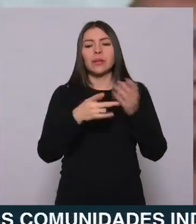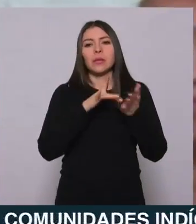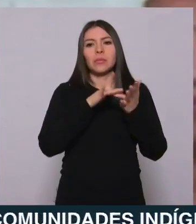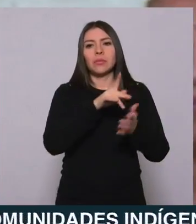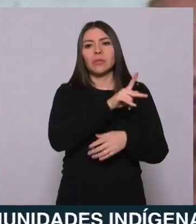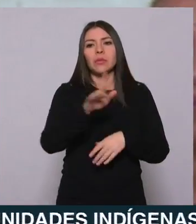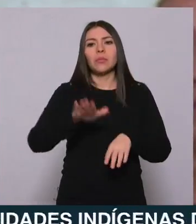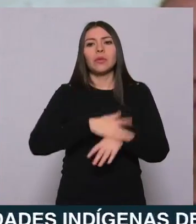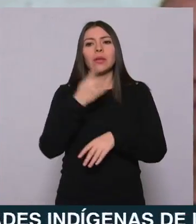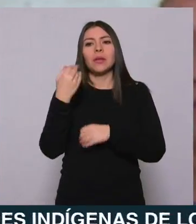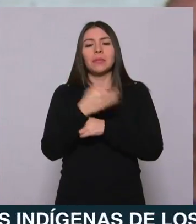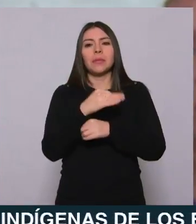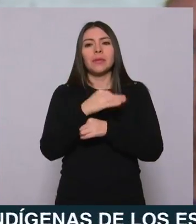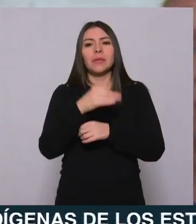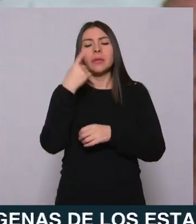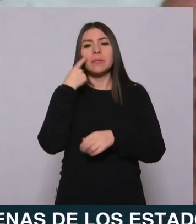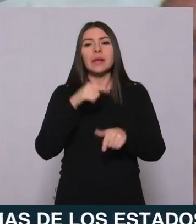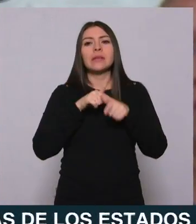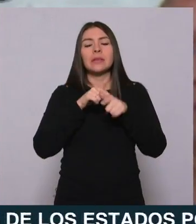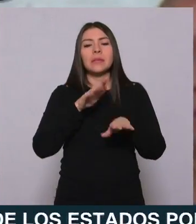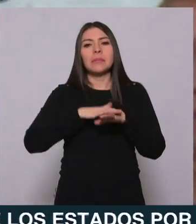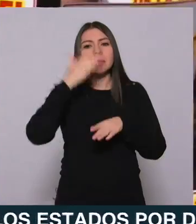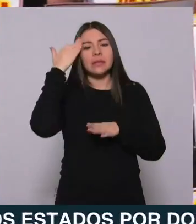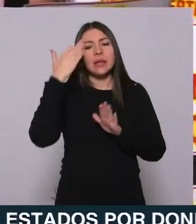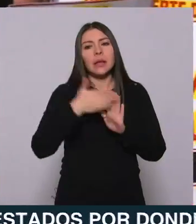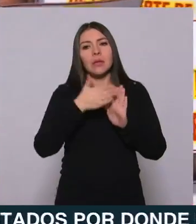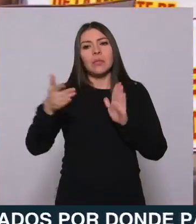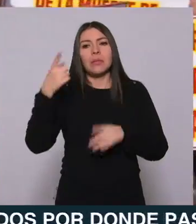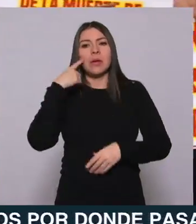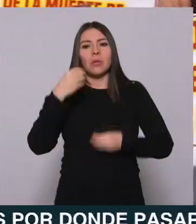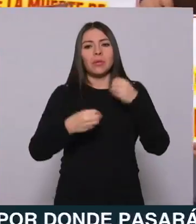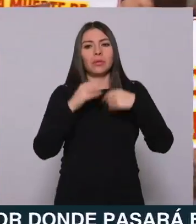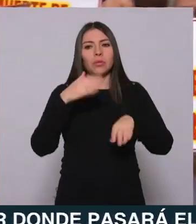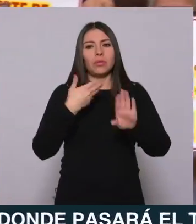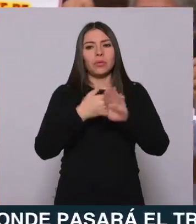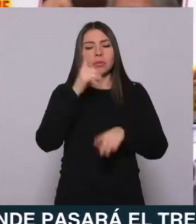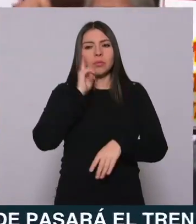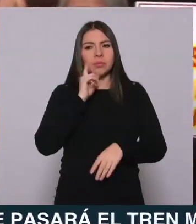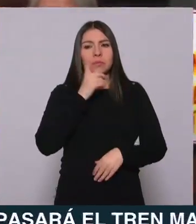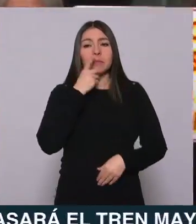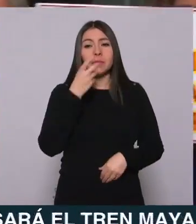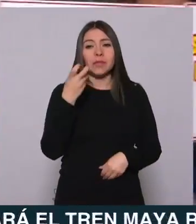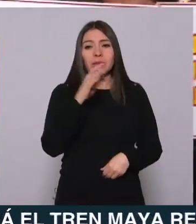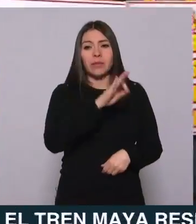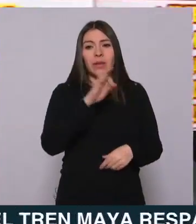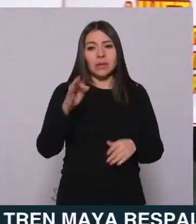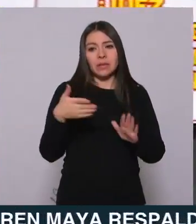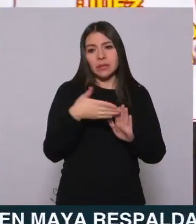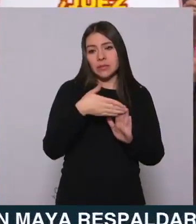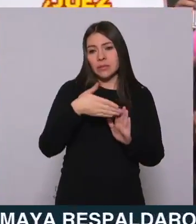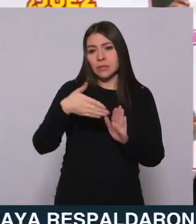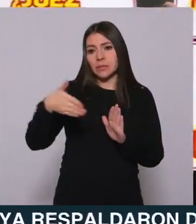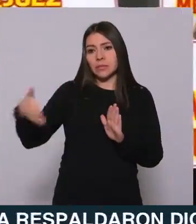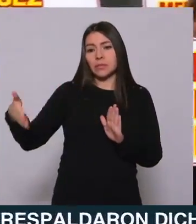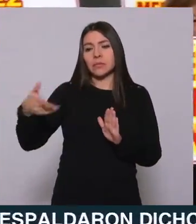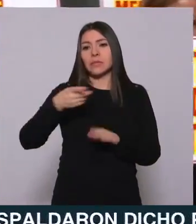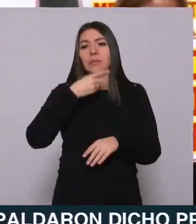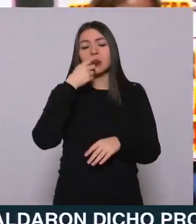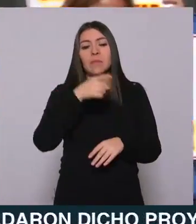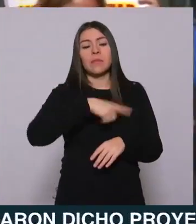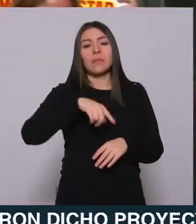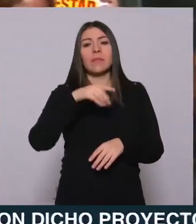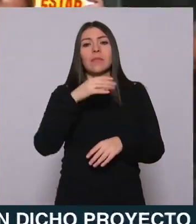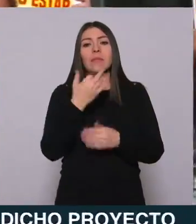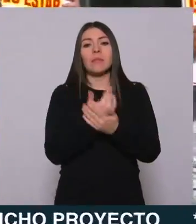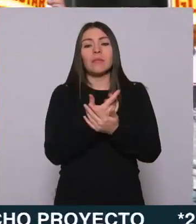dictó auto de apertura al juicio contra la conductora. Señaló que se terminó la etapa intermedia del proceso, por lo que la defensa presentará